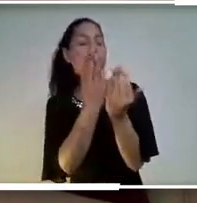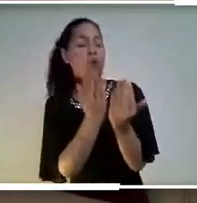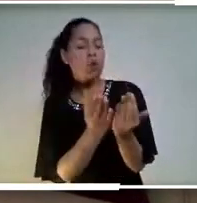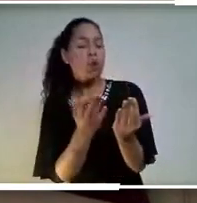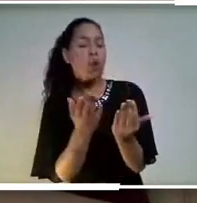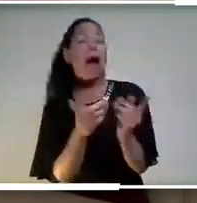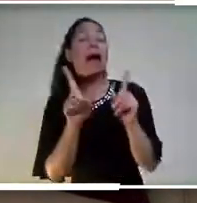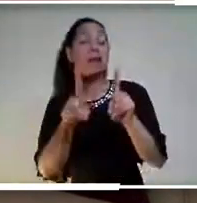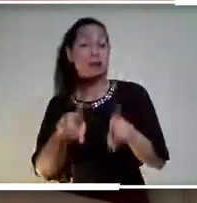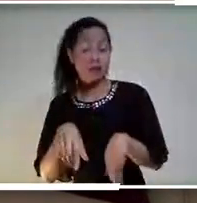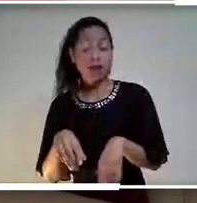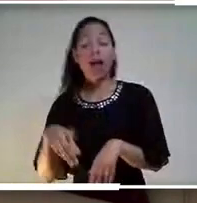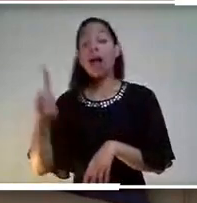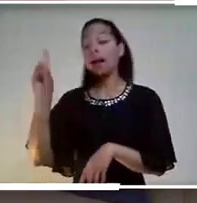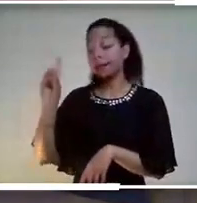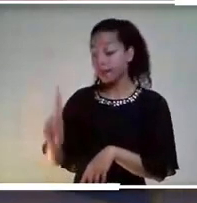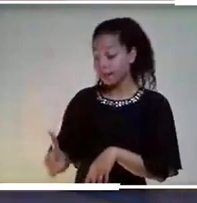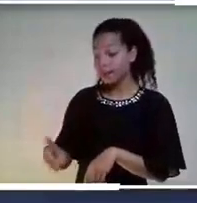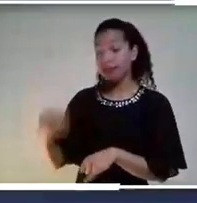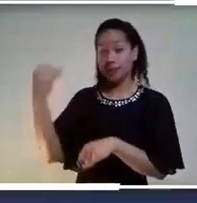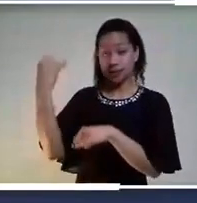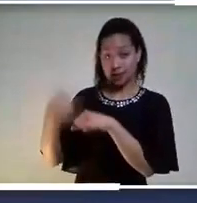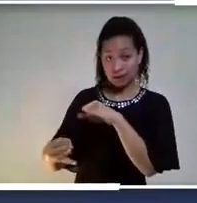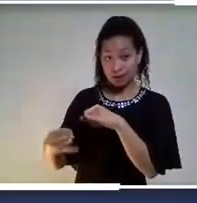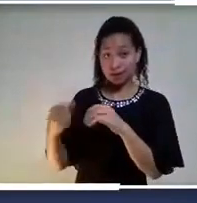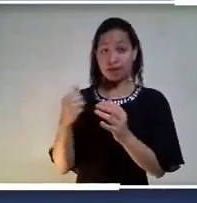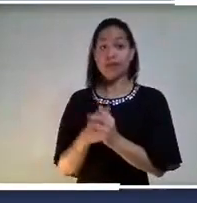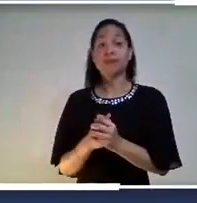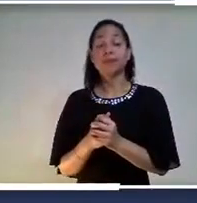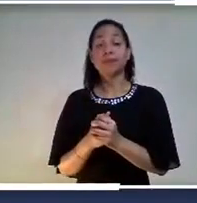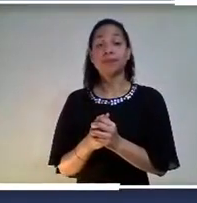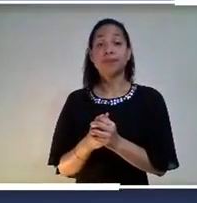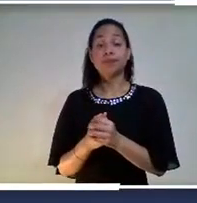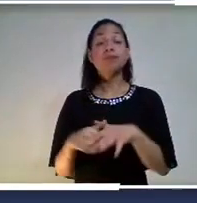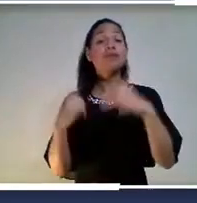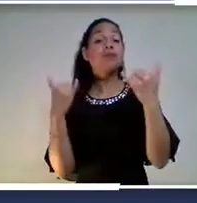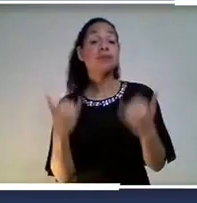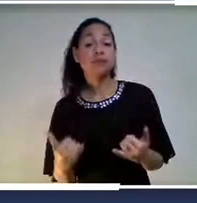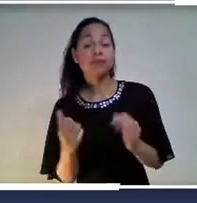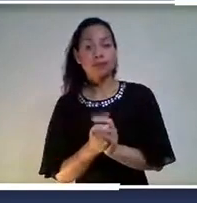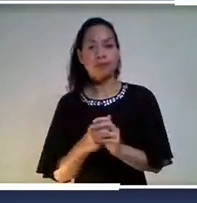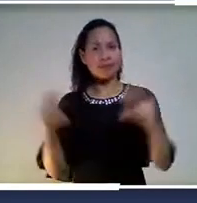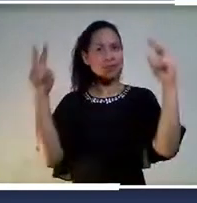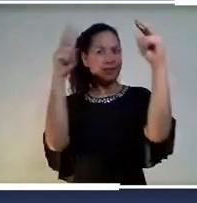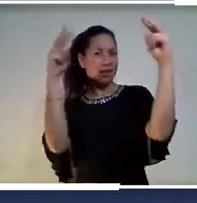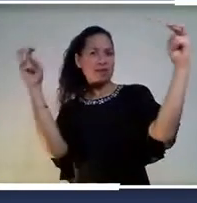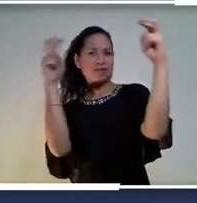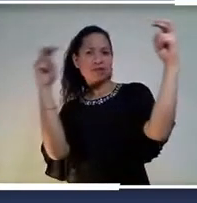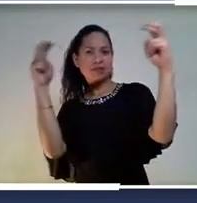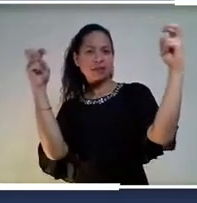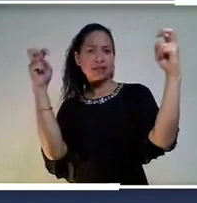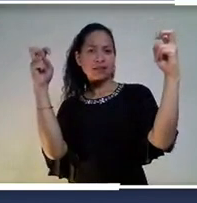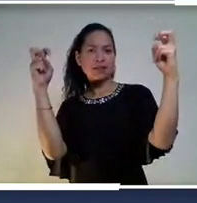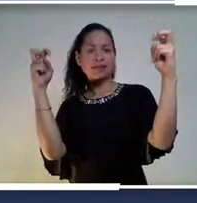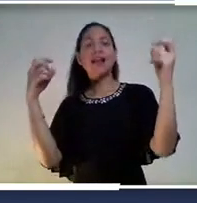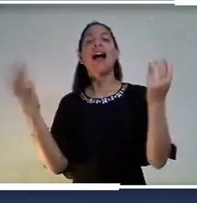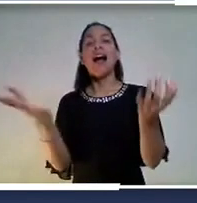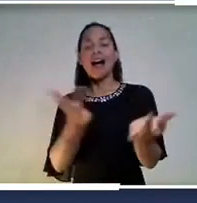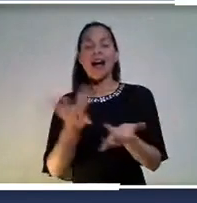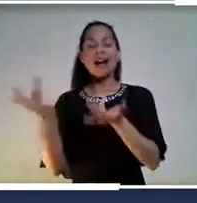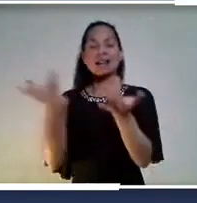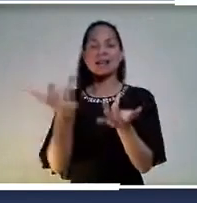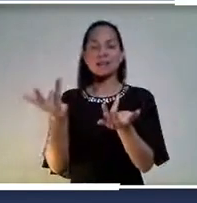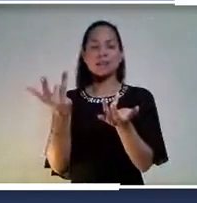o reafirmar nuestra decisión el tema de hoy se titula esperanza más allá de la tumba